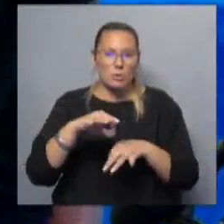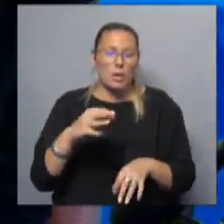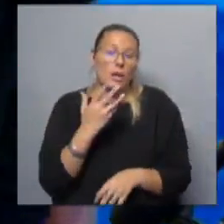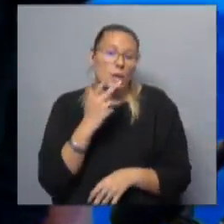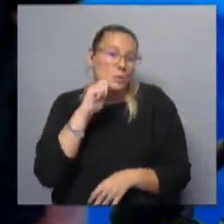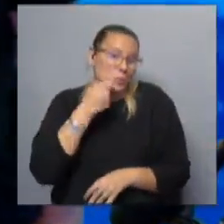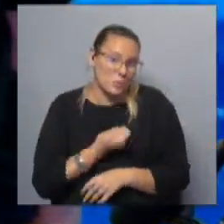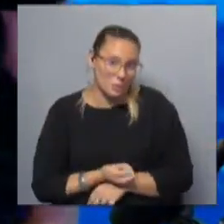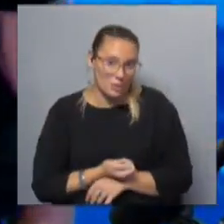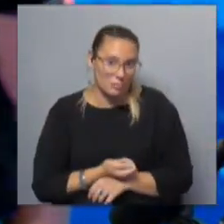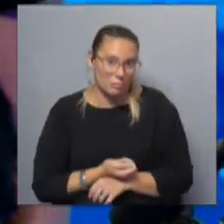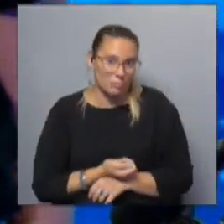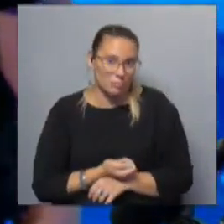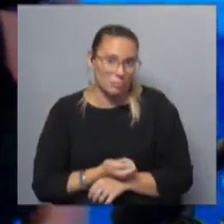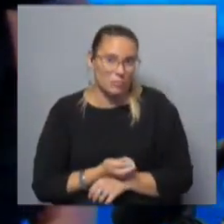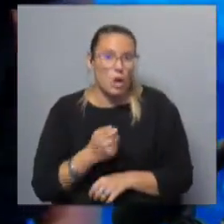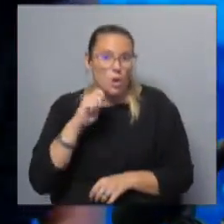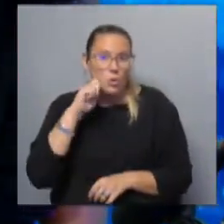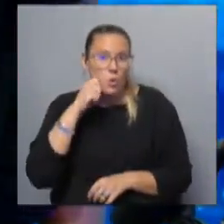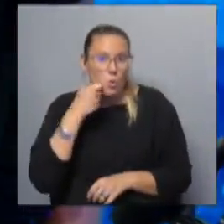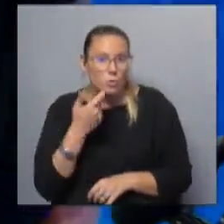copa, digamos, como nos gusta hacer